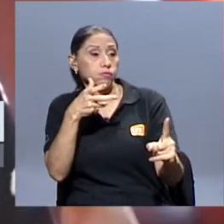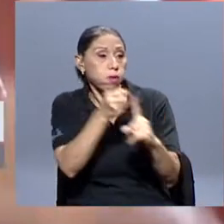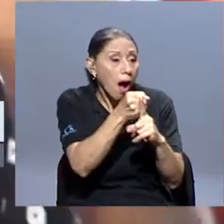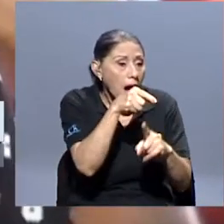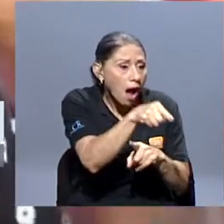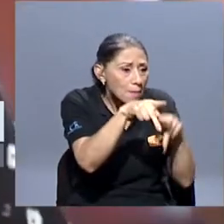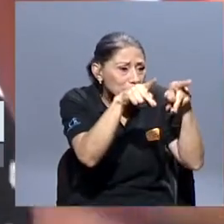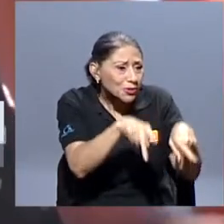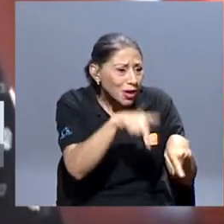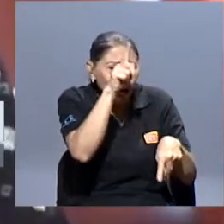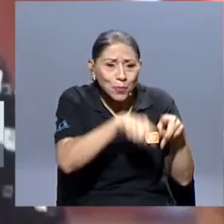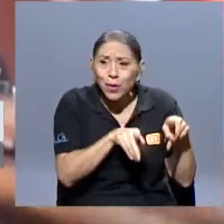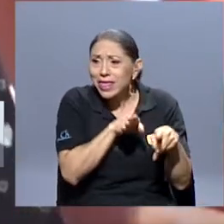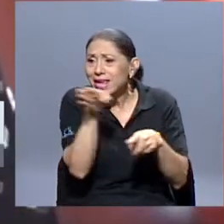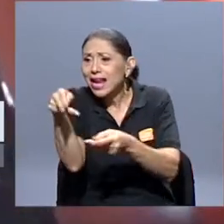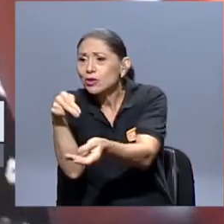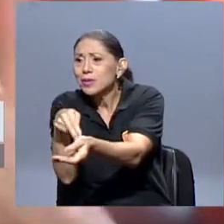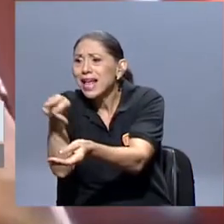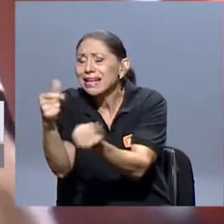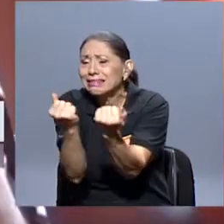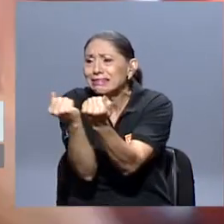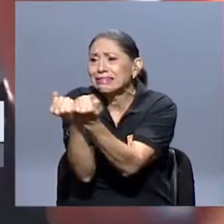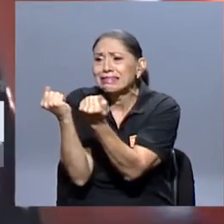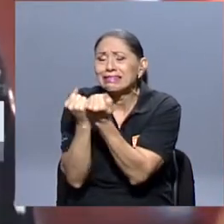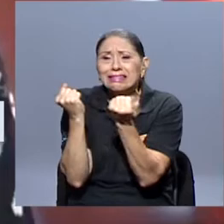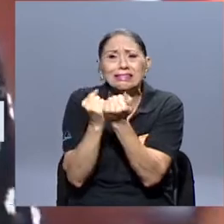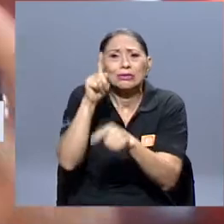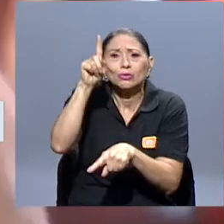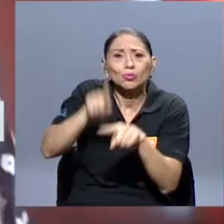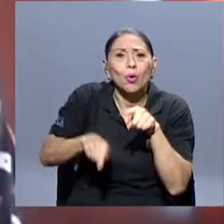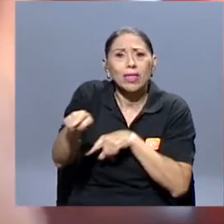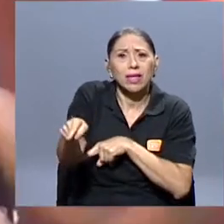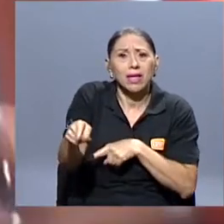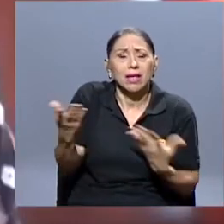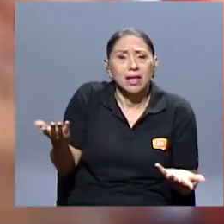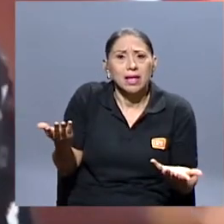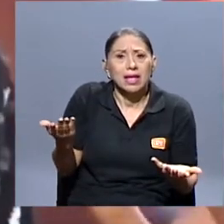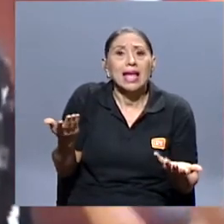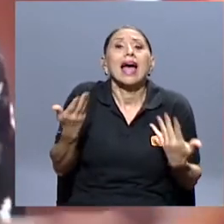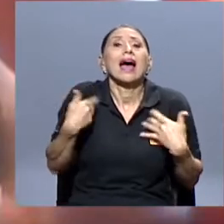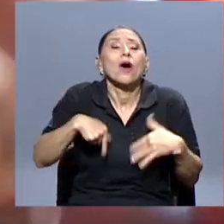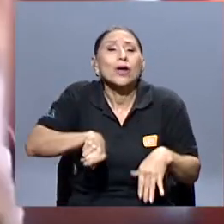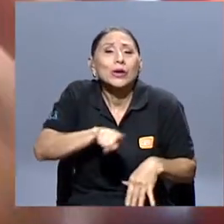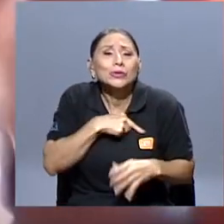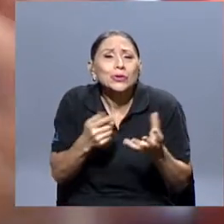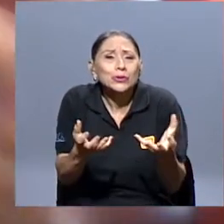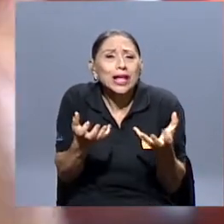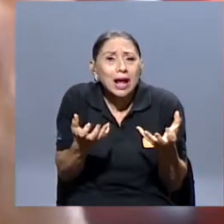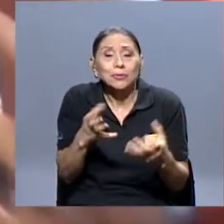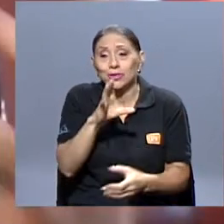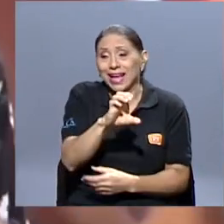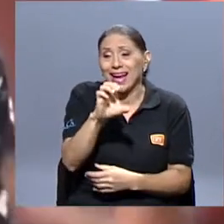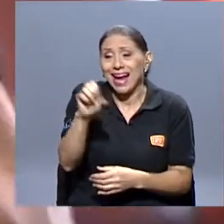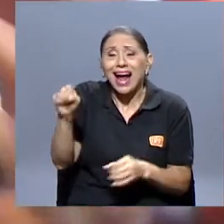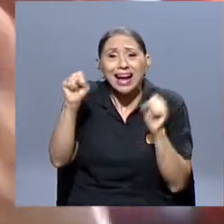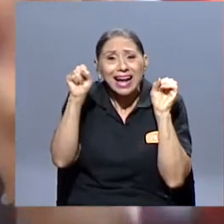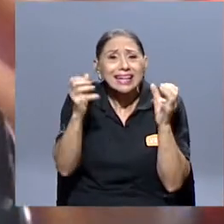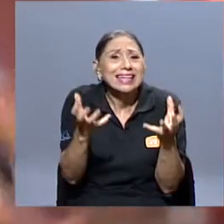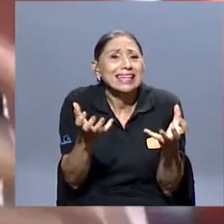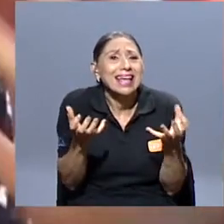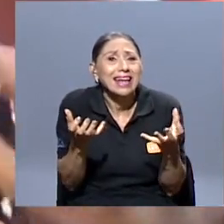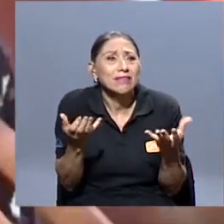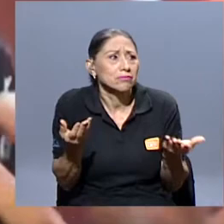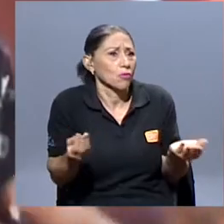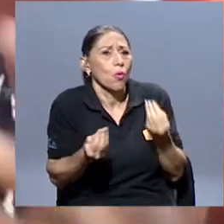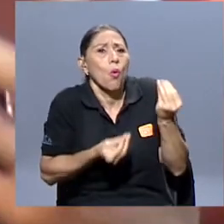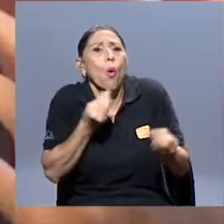momento adecuado porque está saturado el sistema. Y por más que queramos y por más que la caja quiera hacerlo, es que simplemente no puede. ¿Dónde